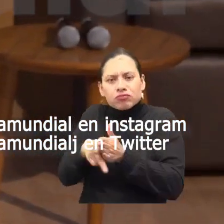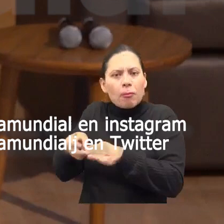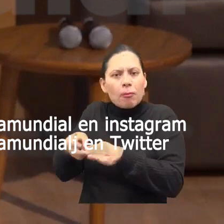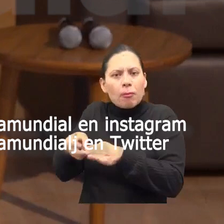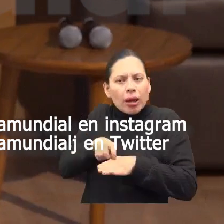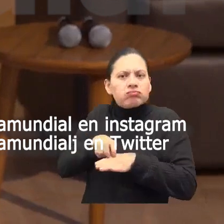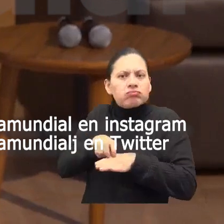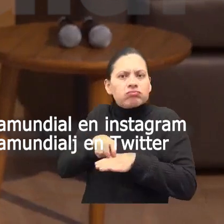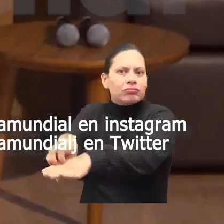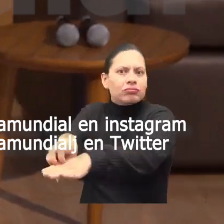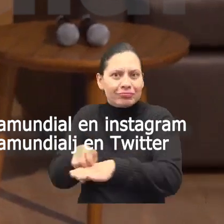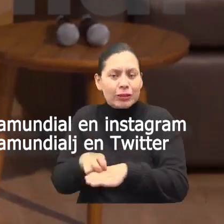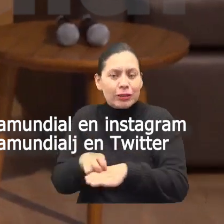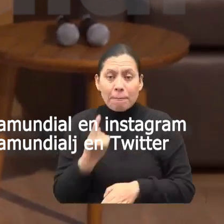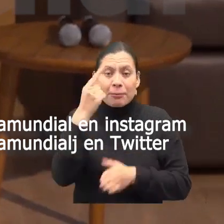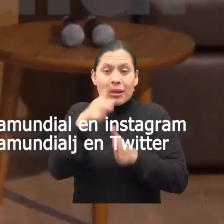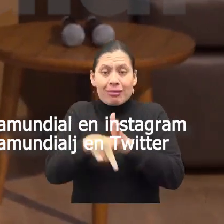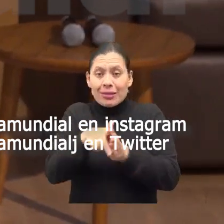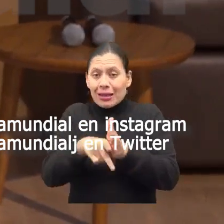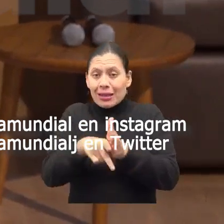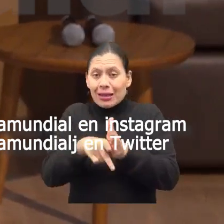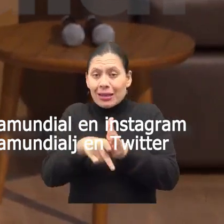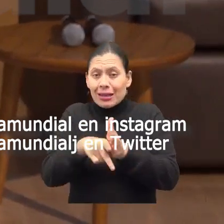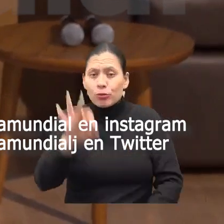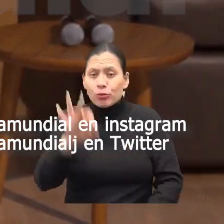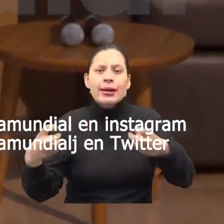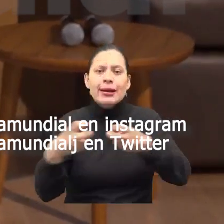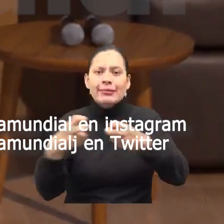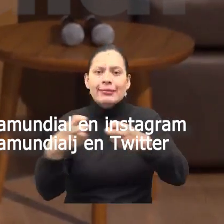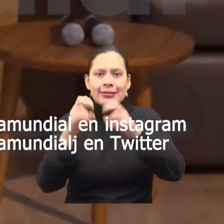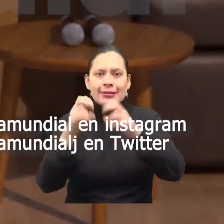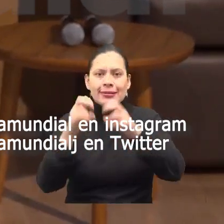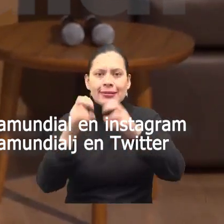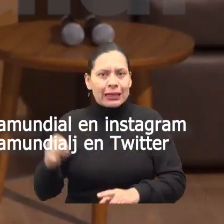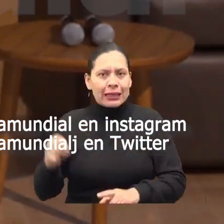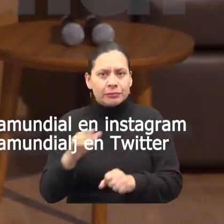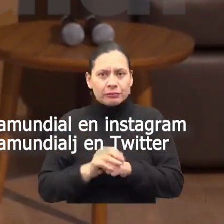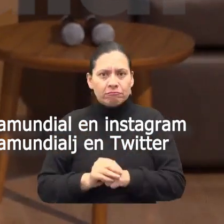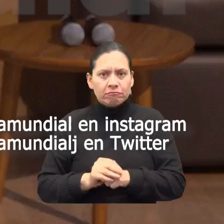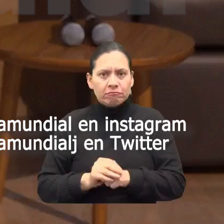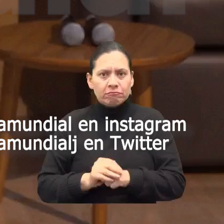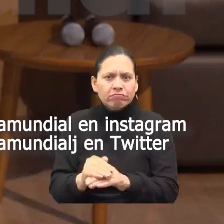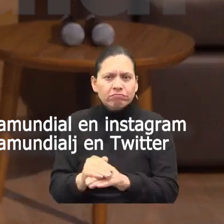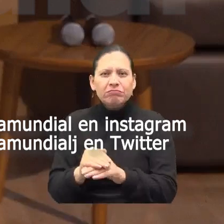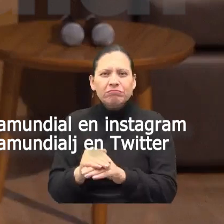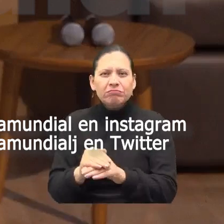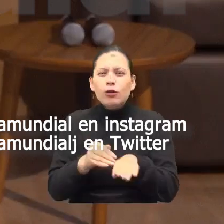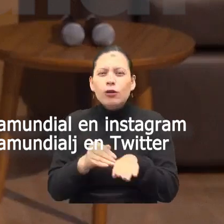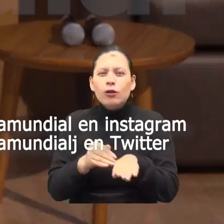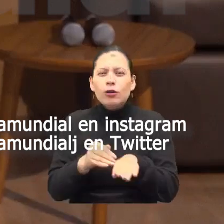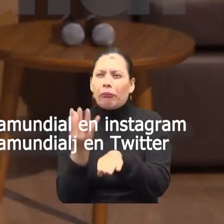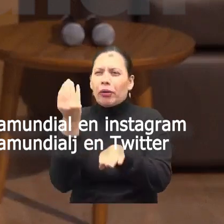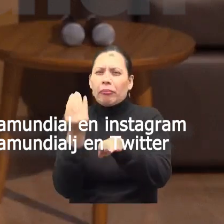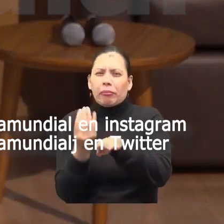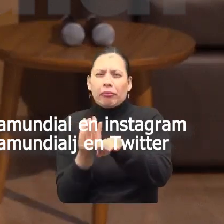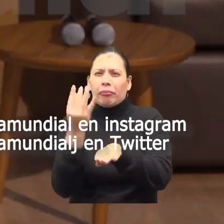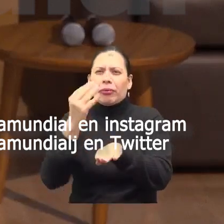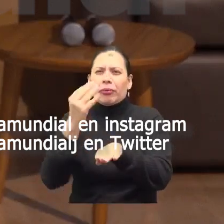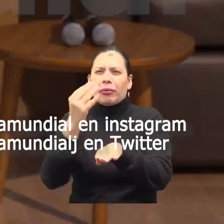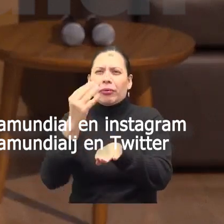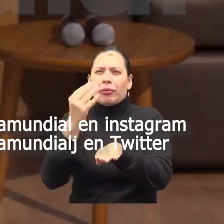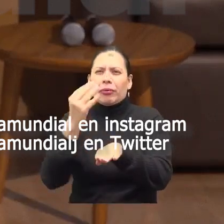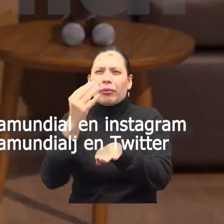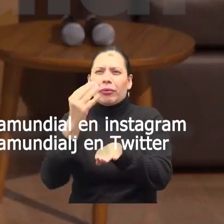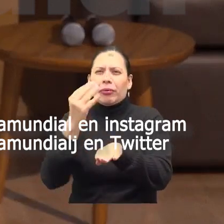el primer tren regional 100% eléctrico en el país, con una reducción en la emisión de gases de efecto invernadero en los 22